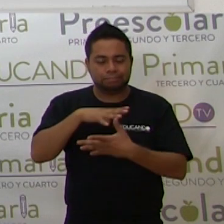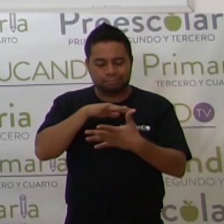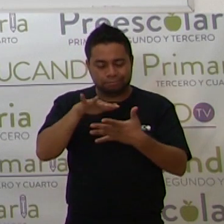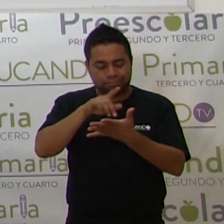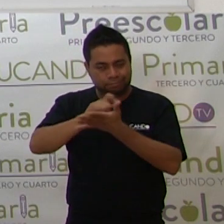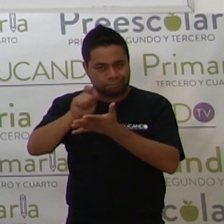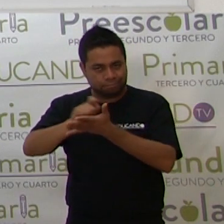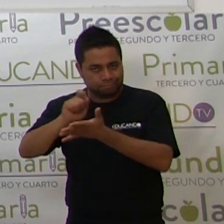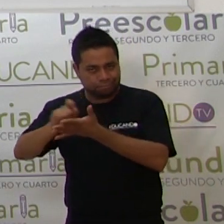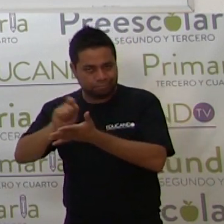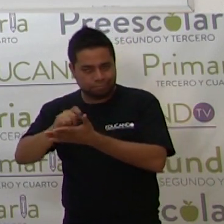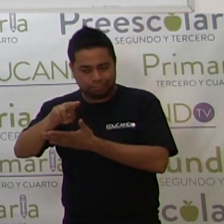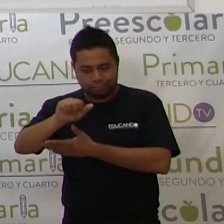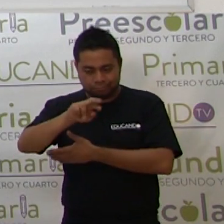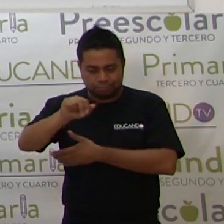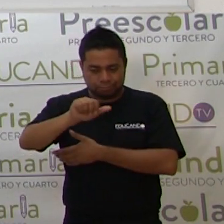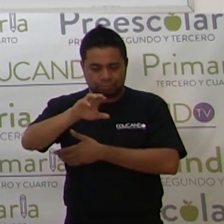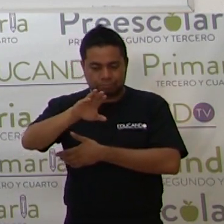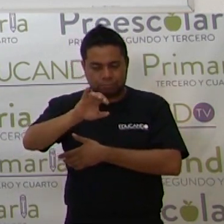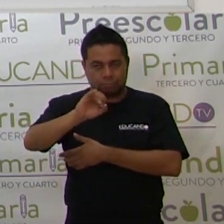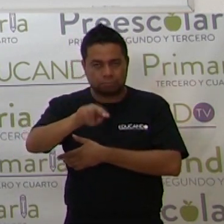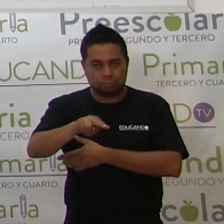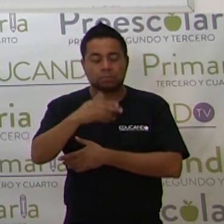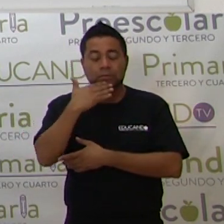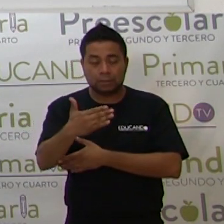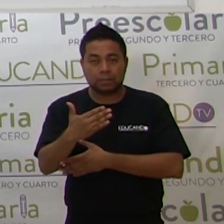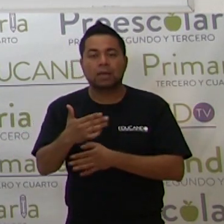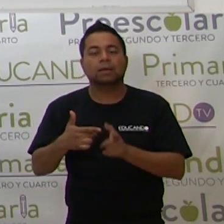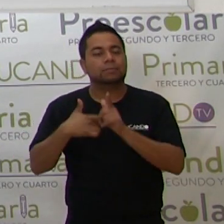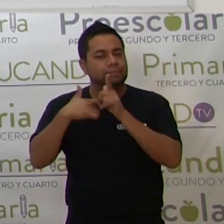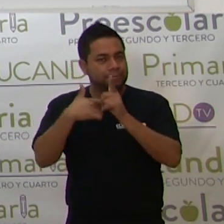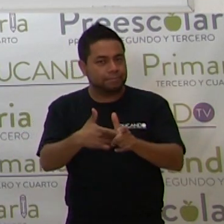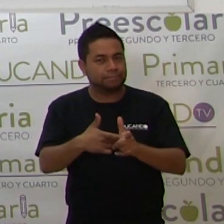narración. Bien, vamos a continuar.